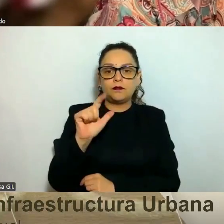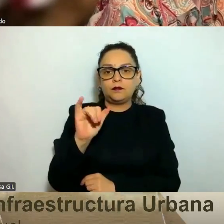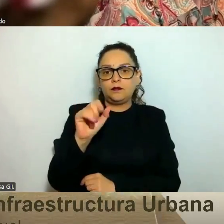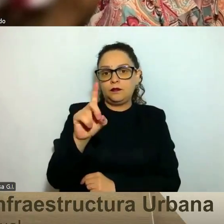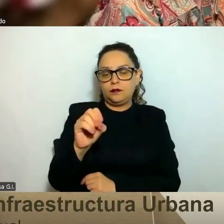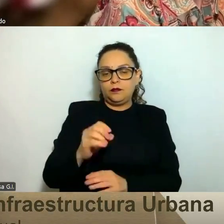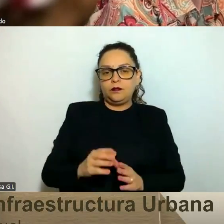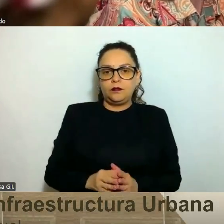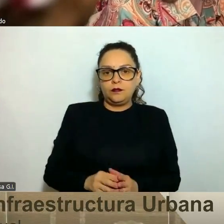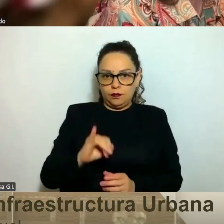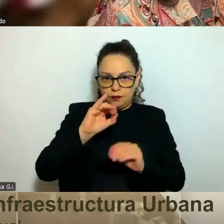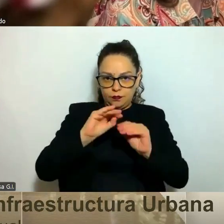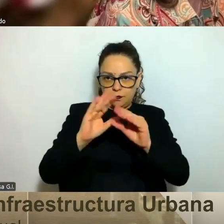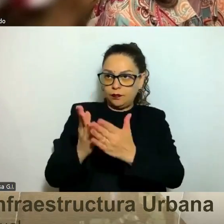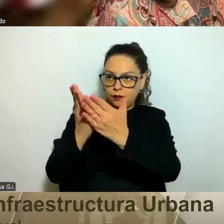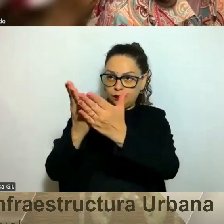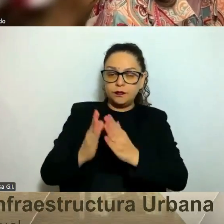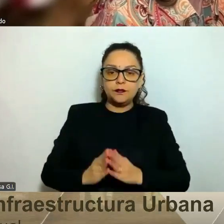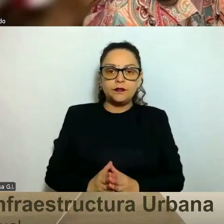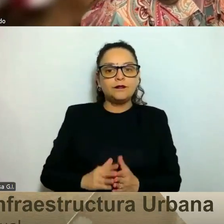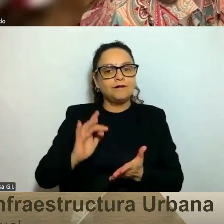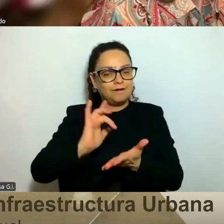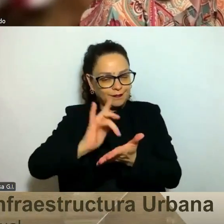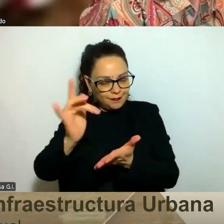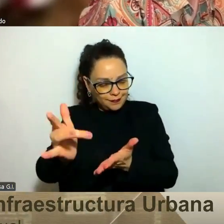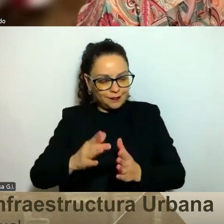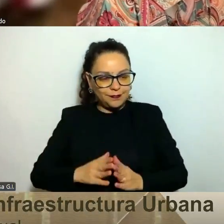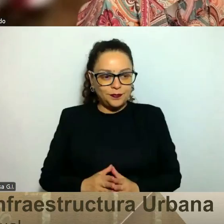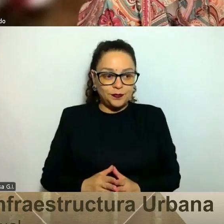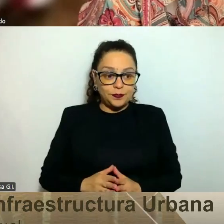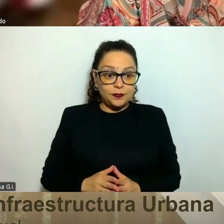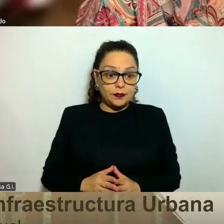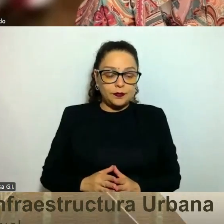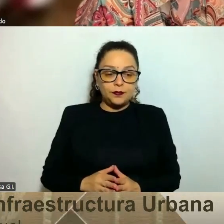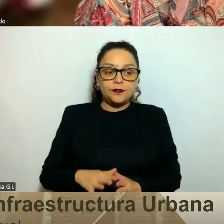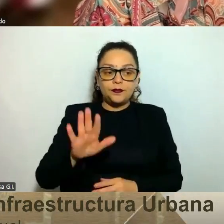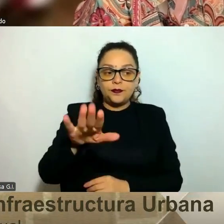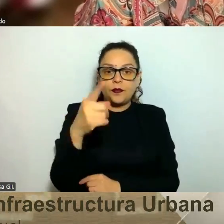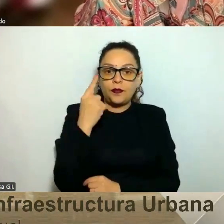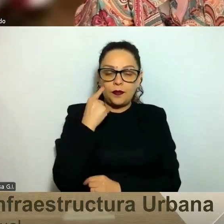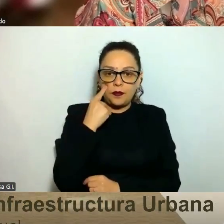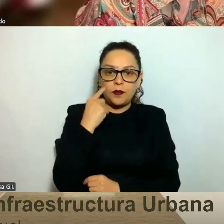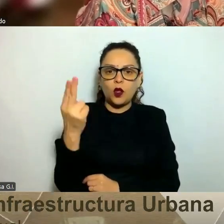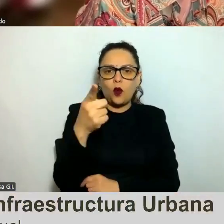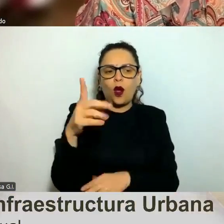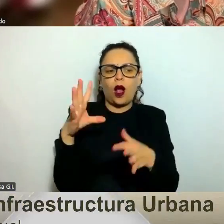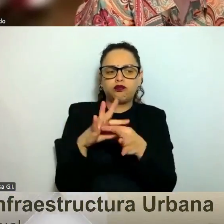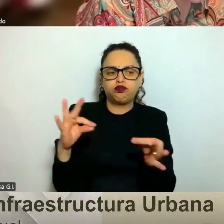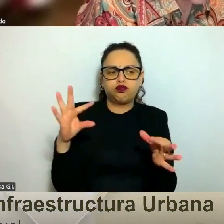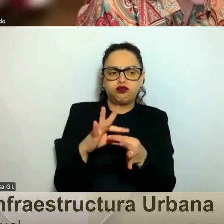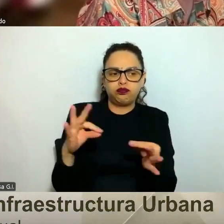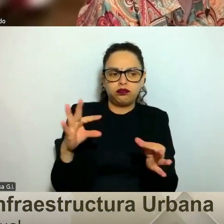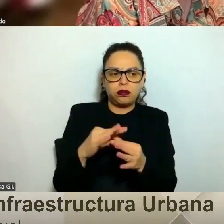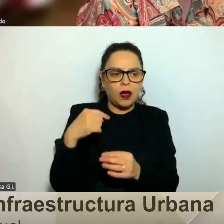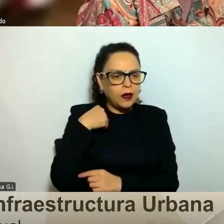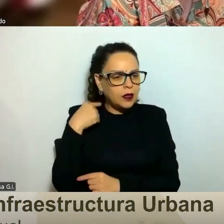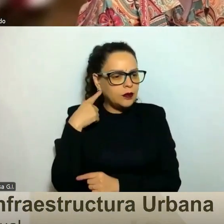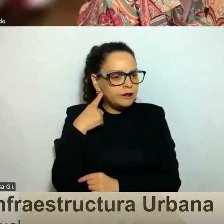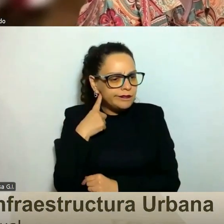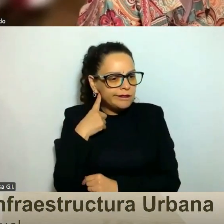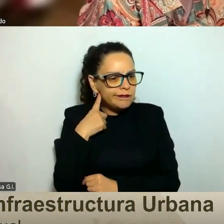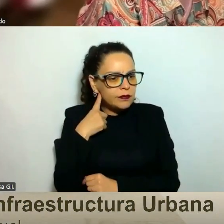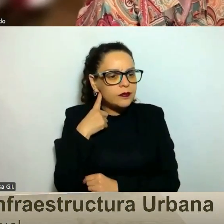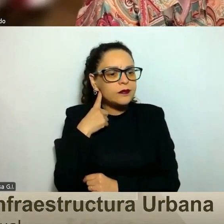Sí, claro. Muchas gracias. Mire, escuchándolo, entiendo que usted está considerando una parte